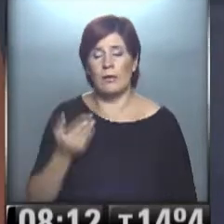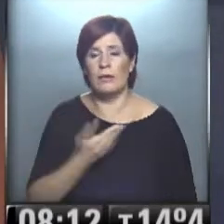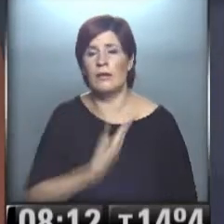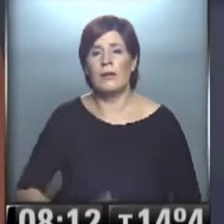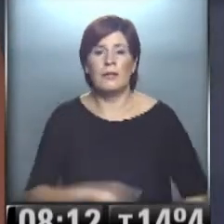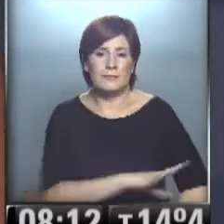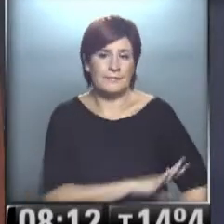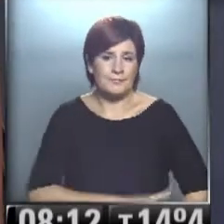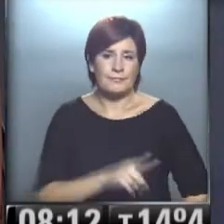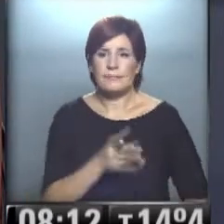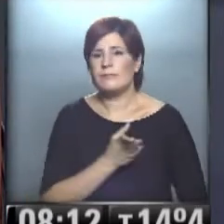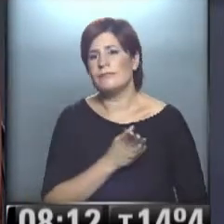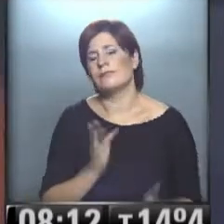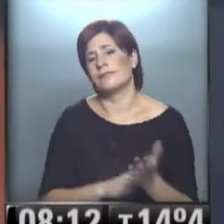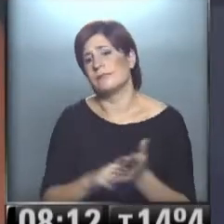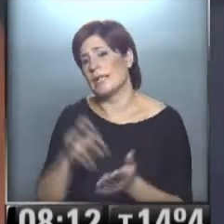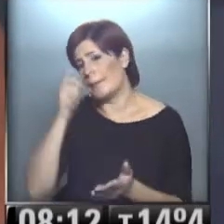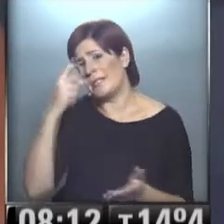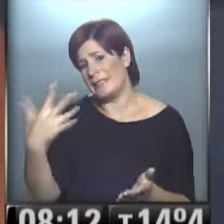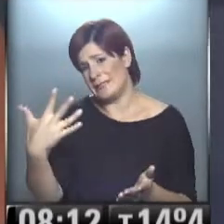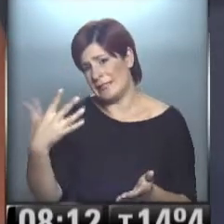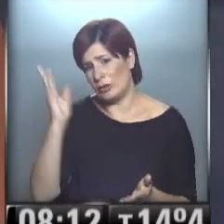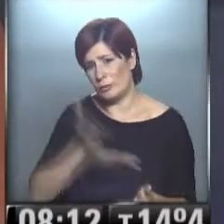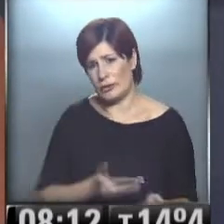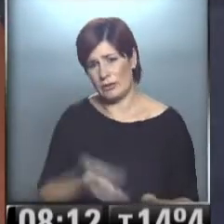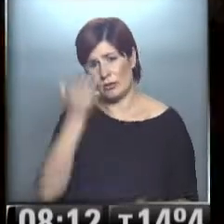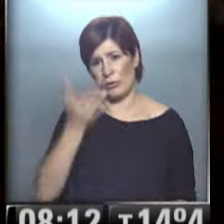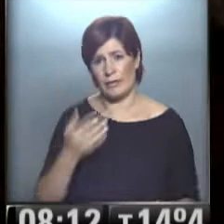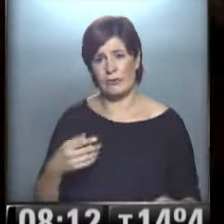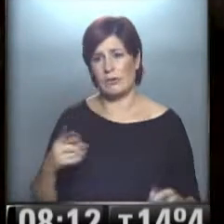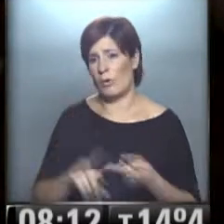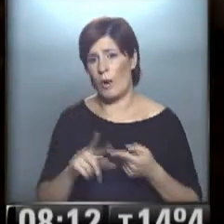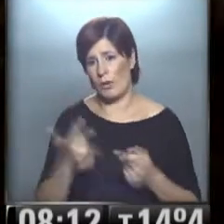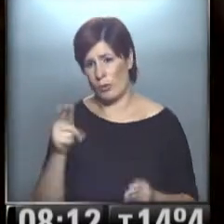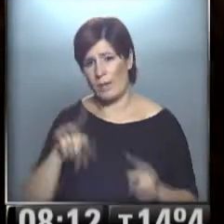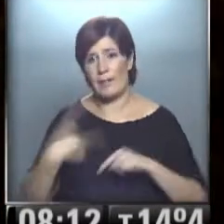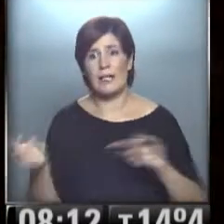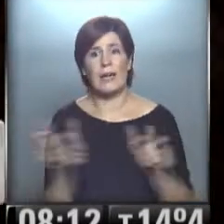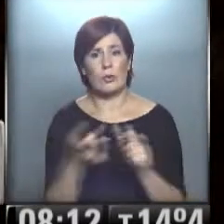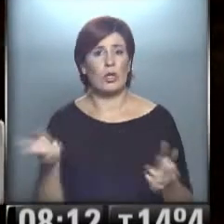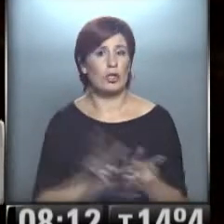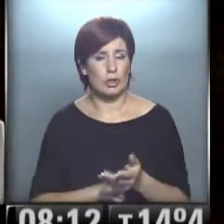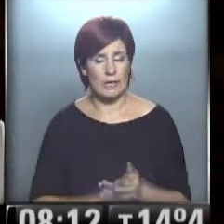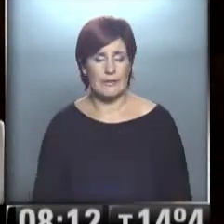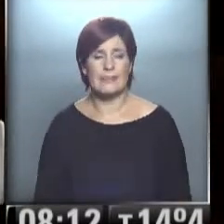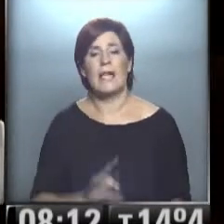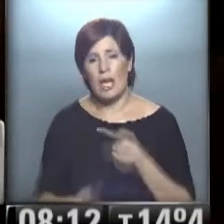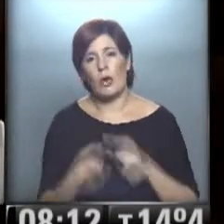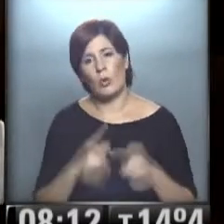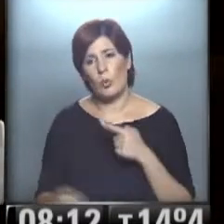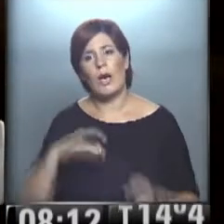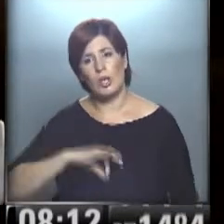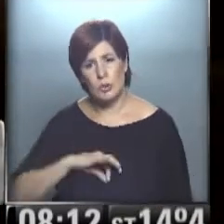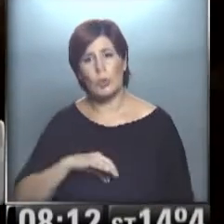la provincia de buenos aires- ofrece un 25 por ciento mañana va a haber una nueva reunión sigue trabada la paritaria docente bonaerense